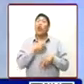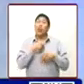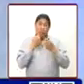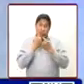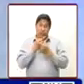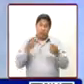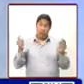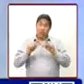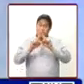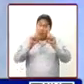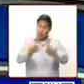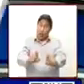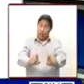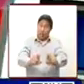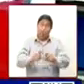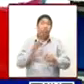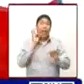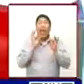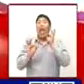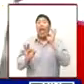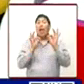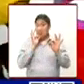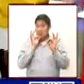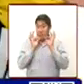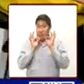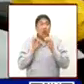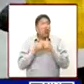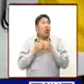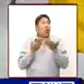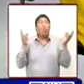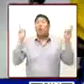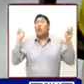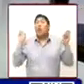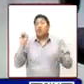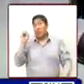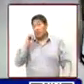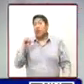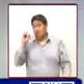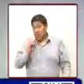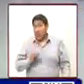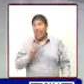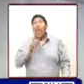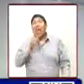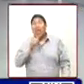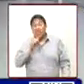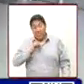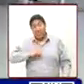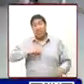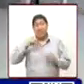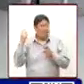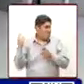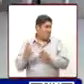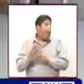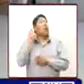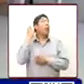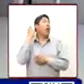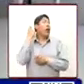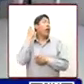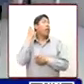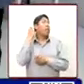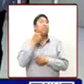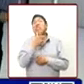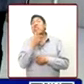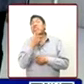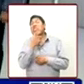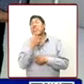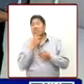lanzado una pregunta a través de nuestras redes sociales y vamos a ver cómo está el tema del porcentaje. Y aquí está la respuesta. ¿Quién avanzará